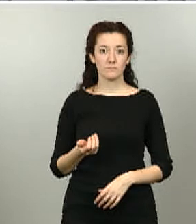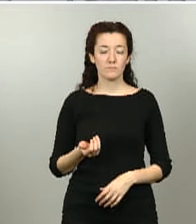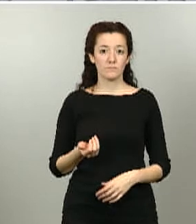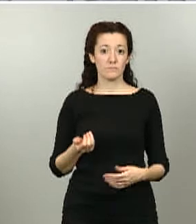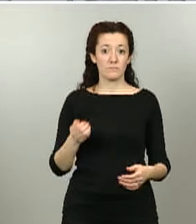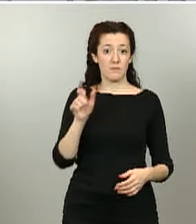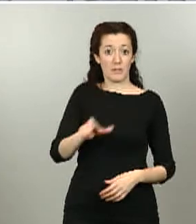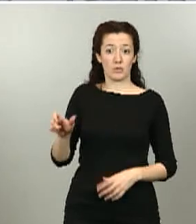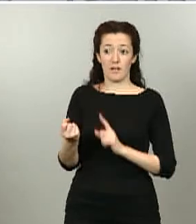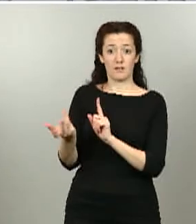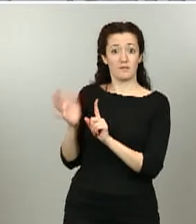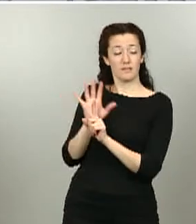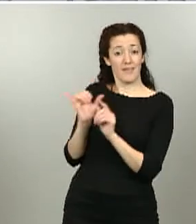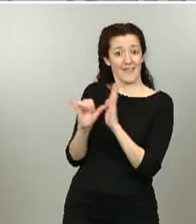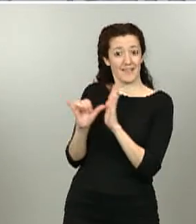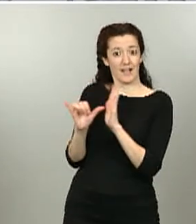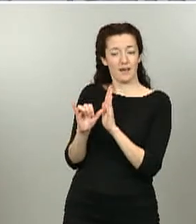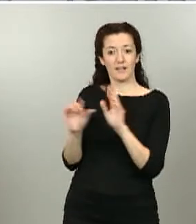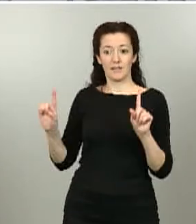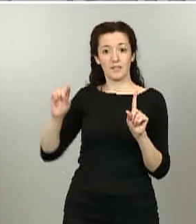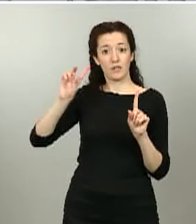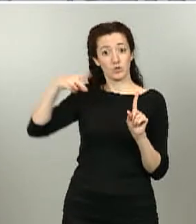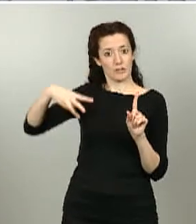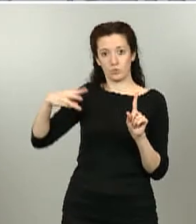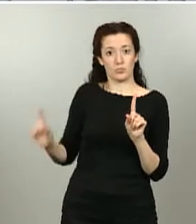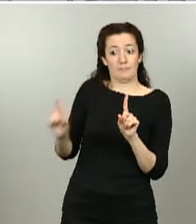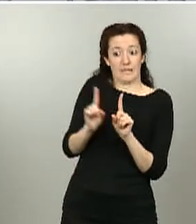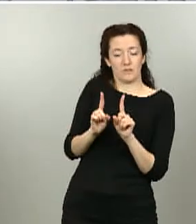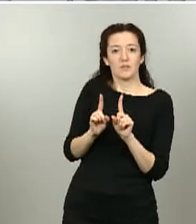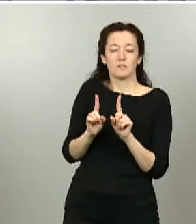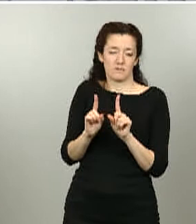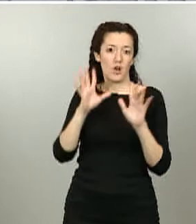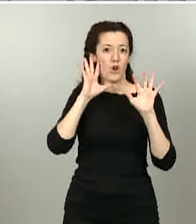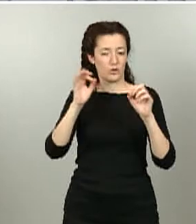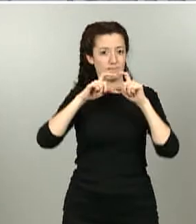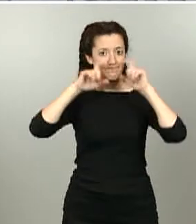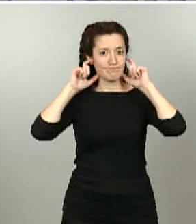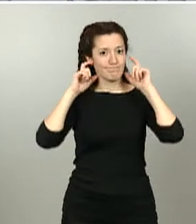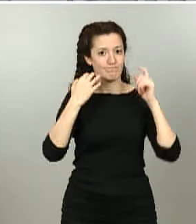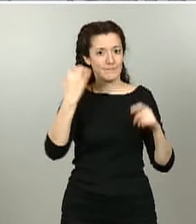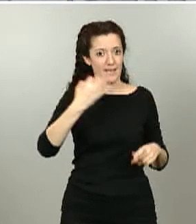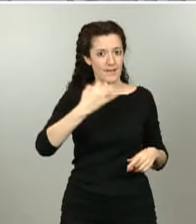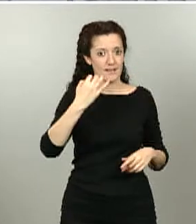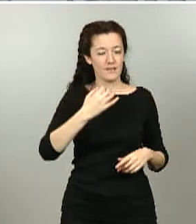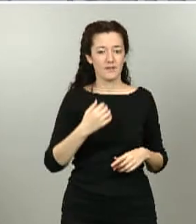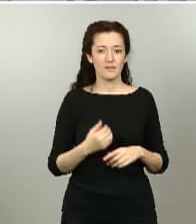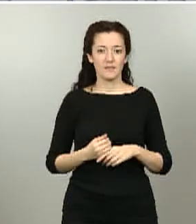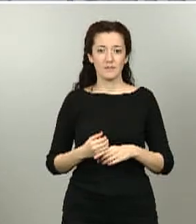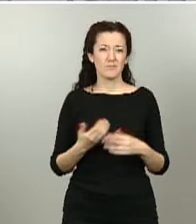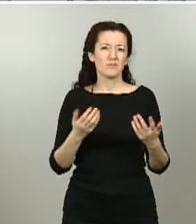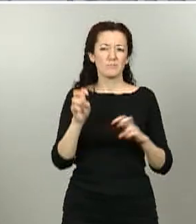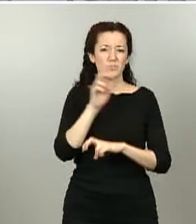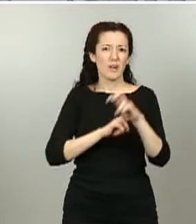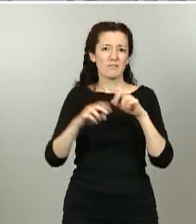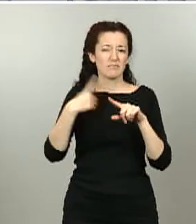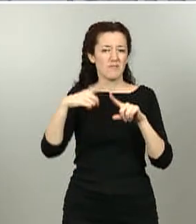a distancias menores de esos 2 metros, pues obviamente habrá que ponérsela. Pero yo creo que tenemos que ser razonables. En cuanto al patinete